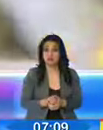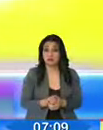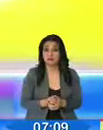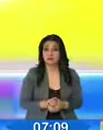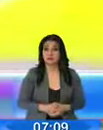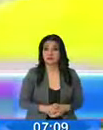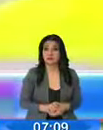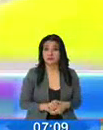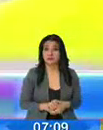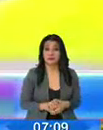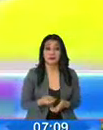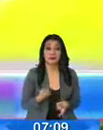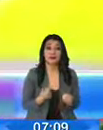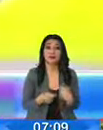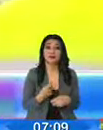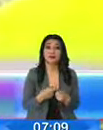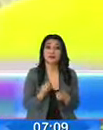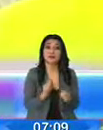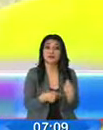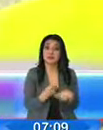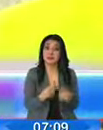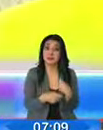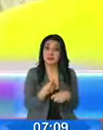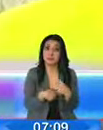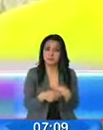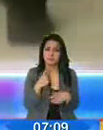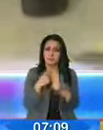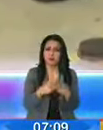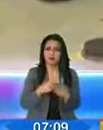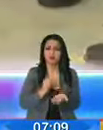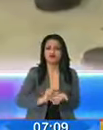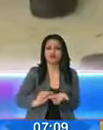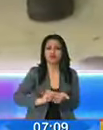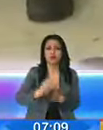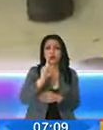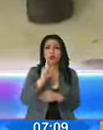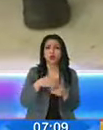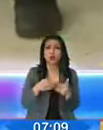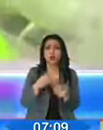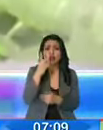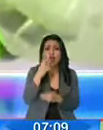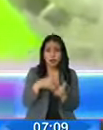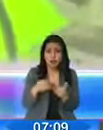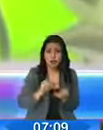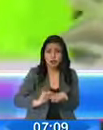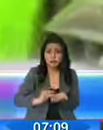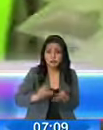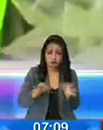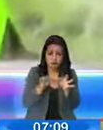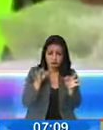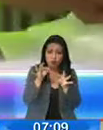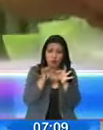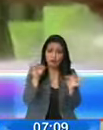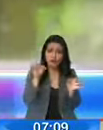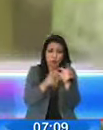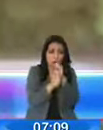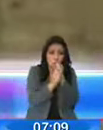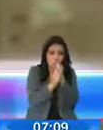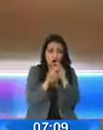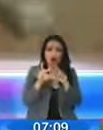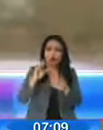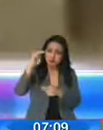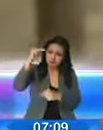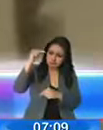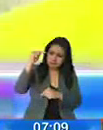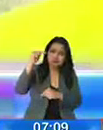Se comercializaba en cómodas cuotas de $1 o $2, de igual manera en fundas o en botellas pequeñas. Se